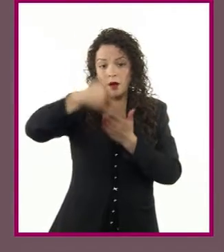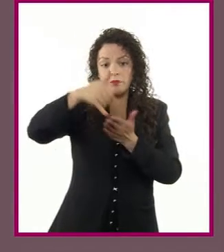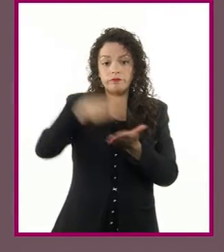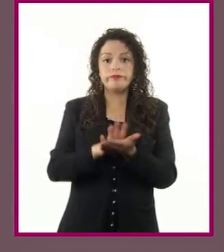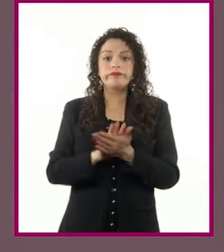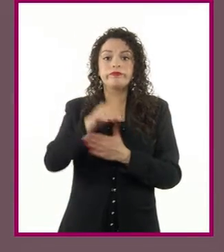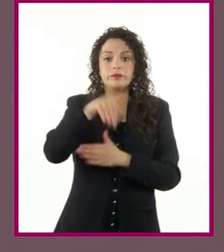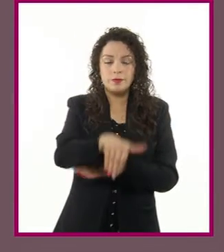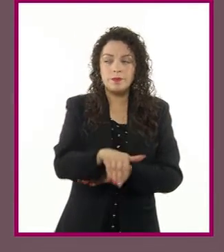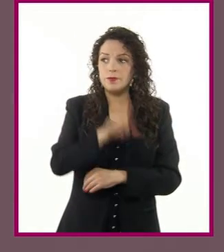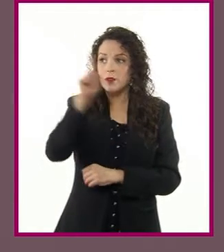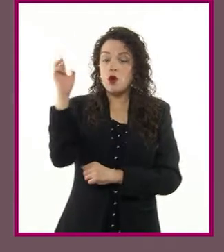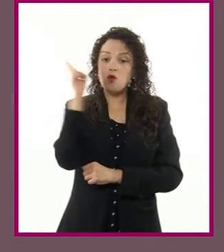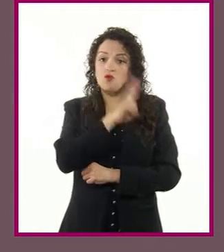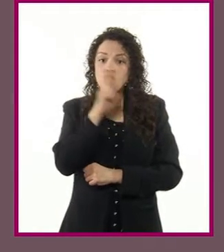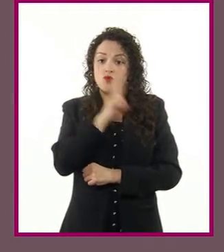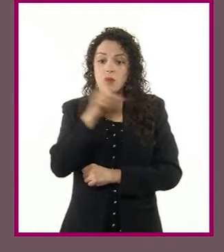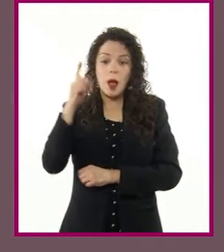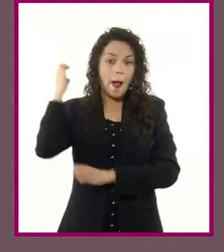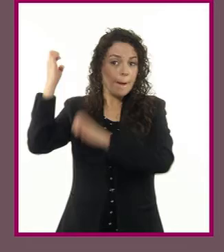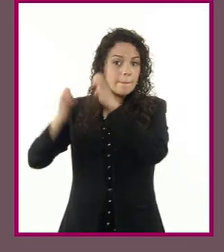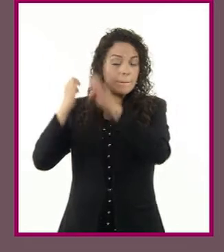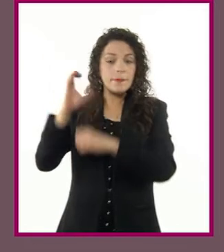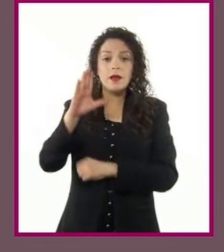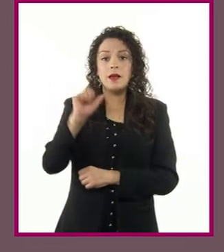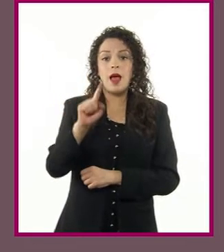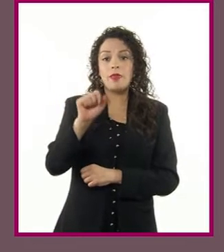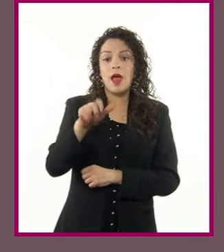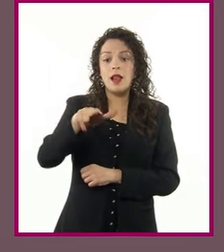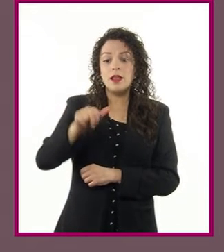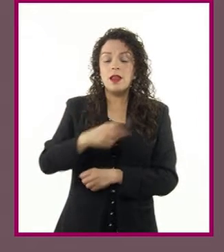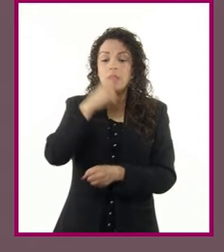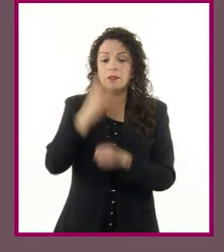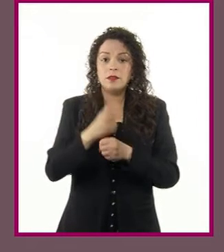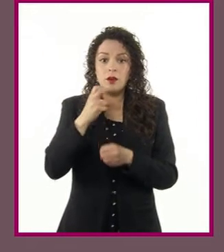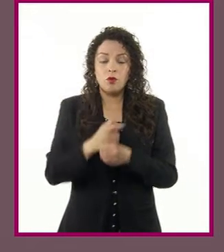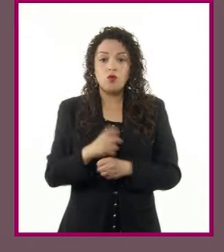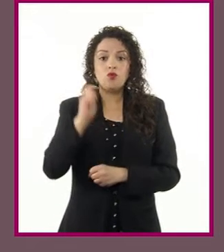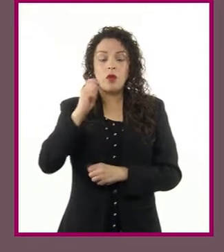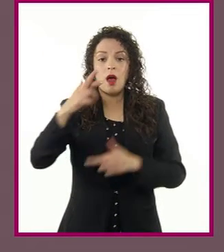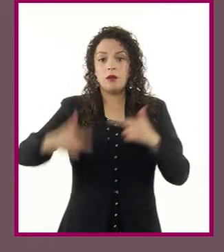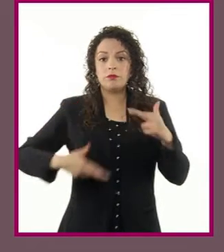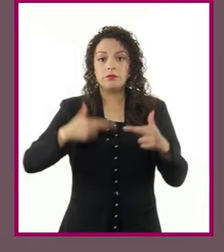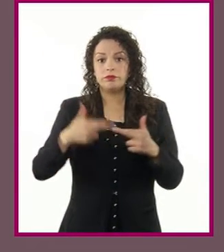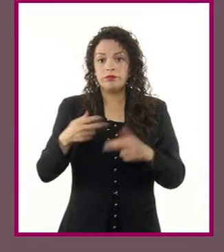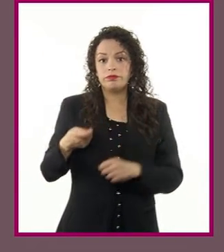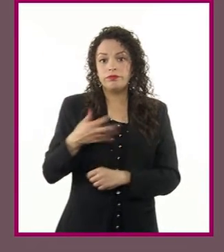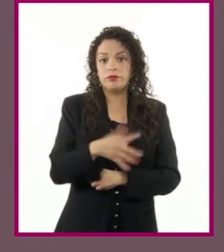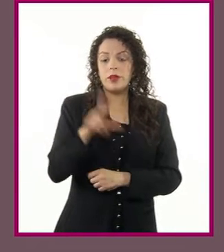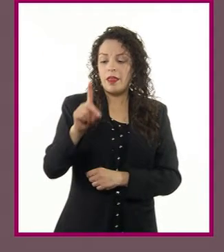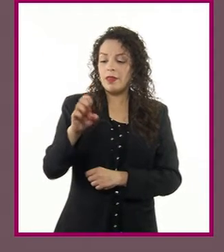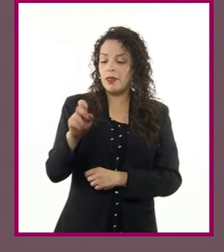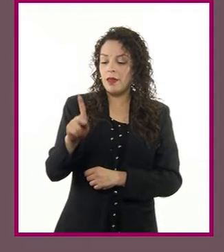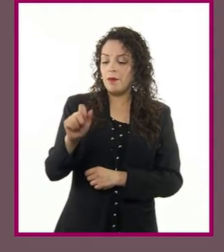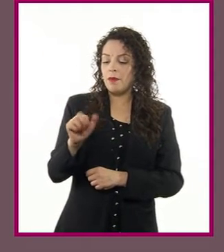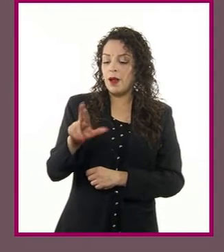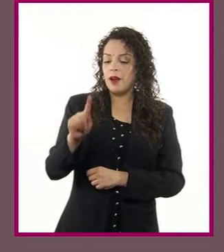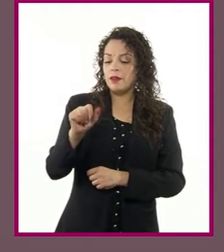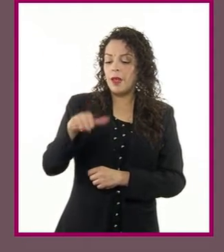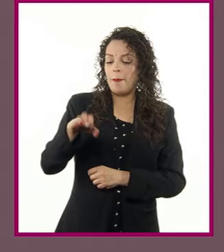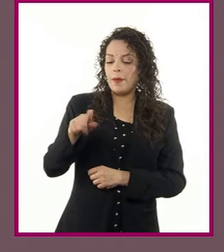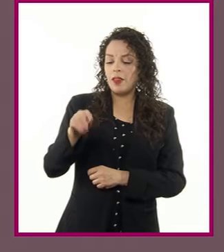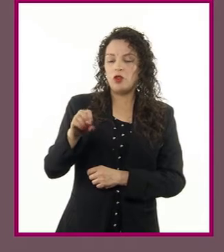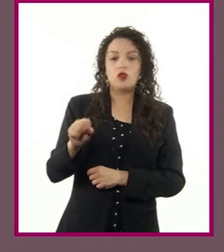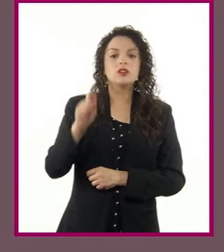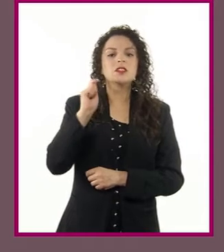En Rusia, la emperatriz Catalina II dispuso la formación de regiones llamadas departamentos, equivalentes